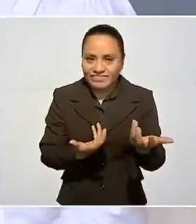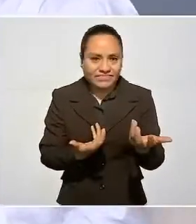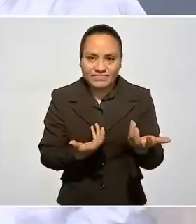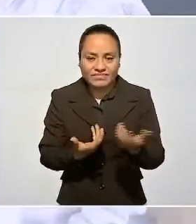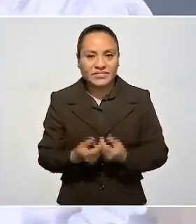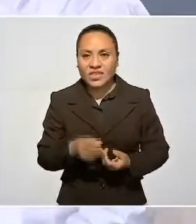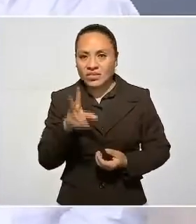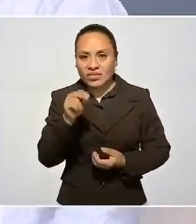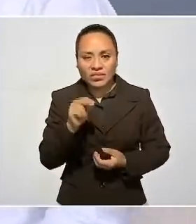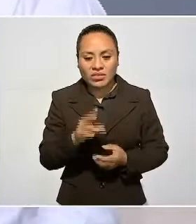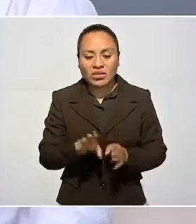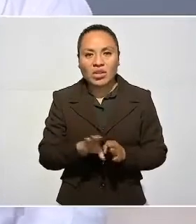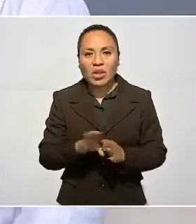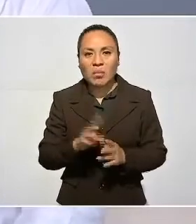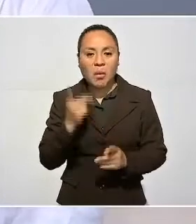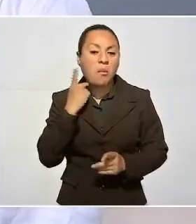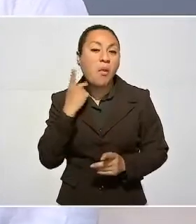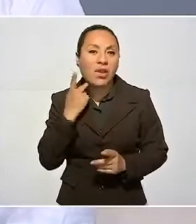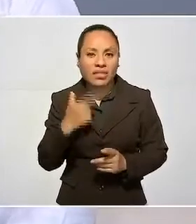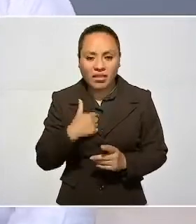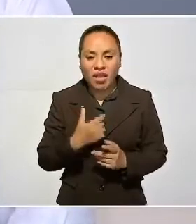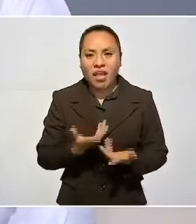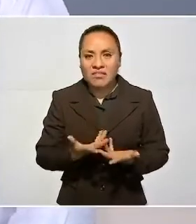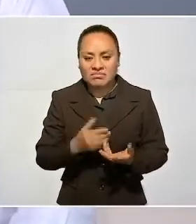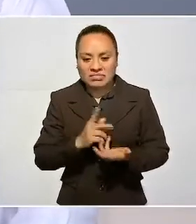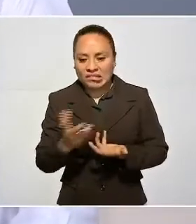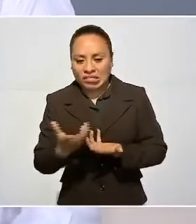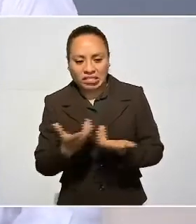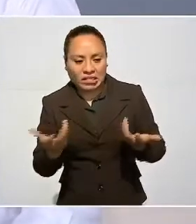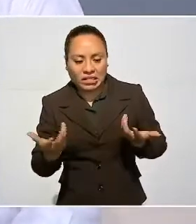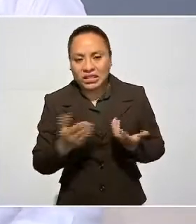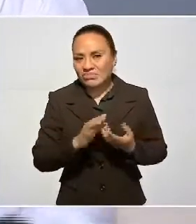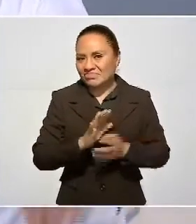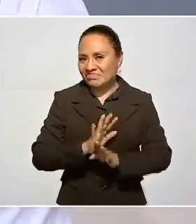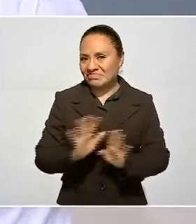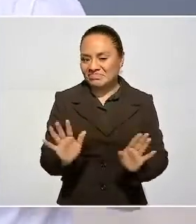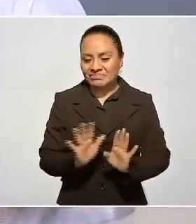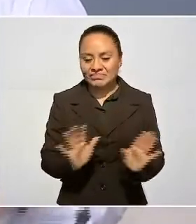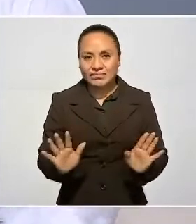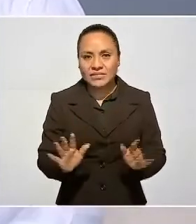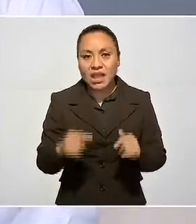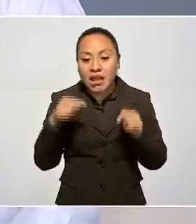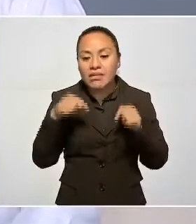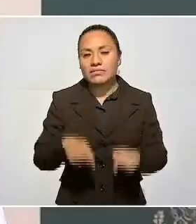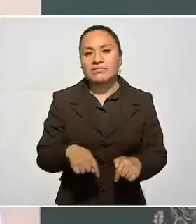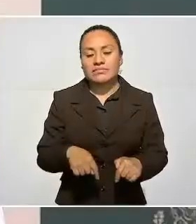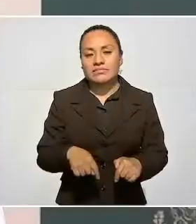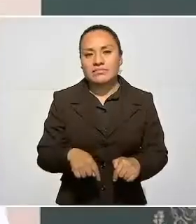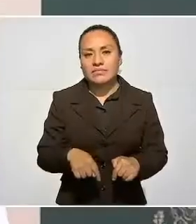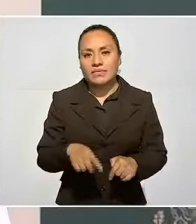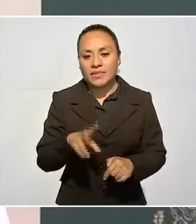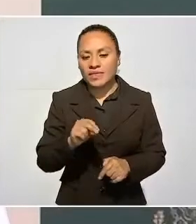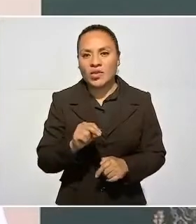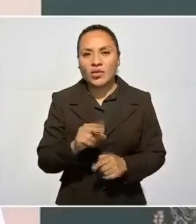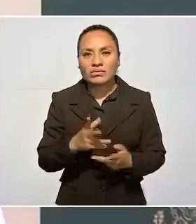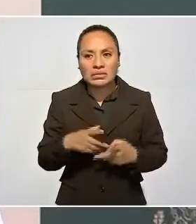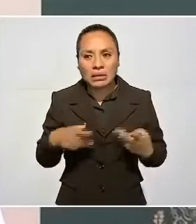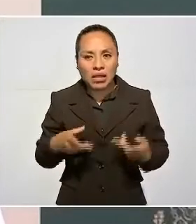no sacamos raja política de las contingencias, aquí no se